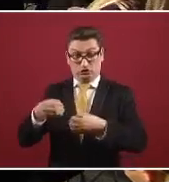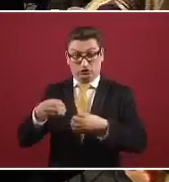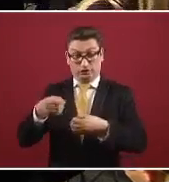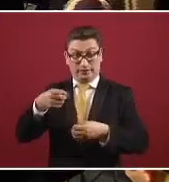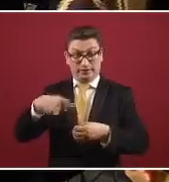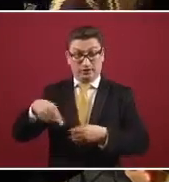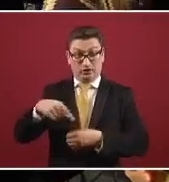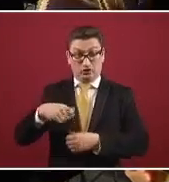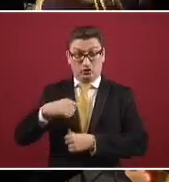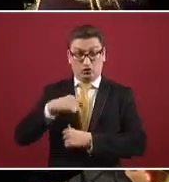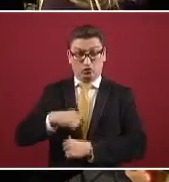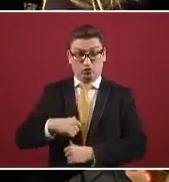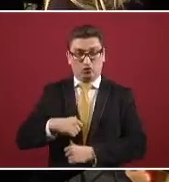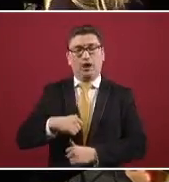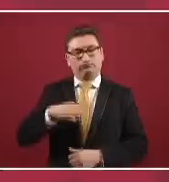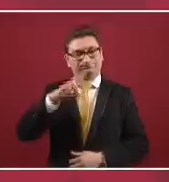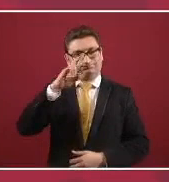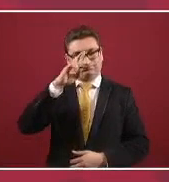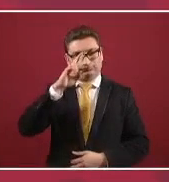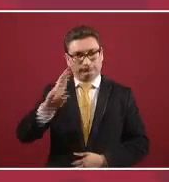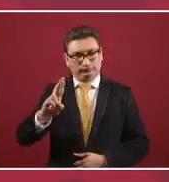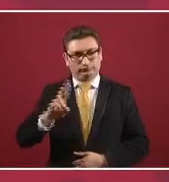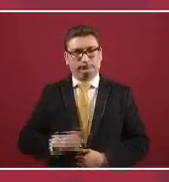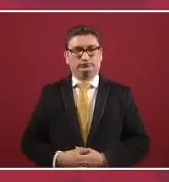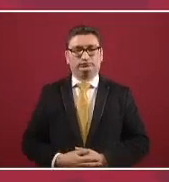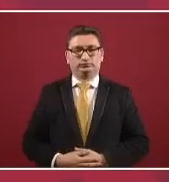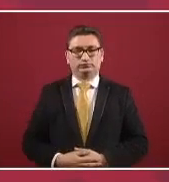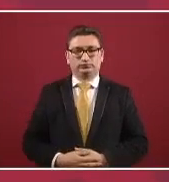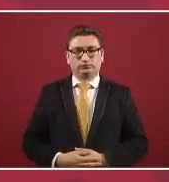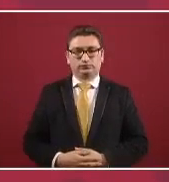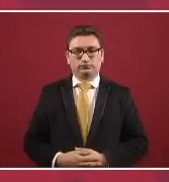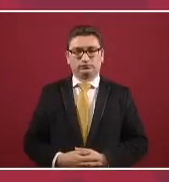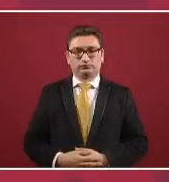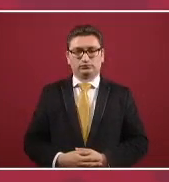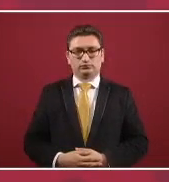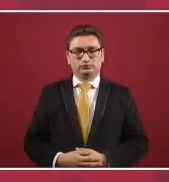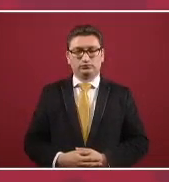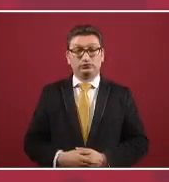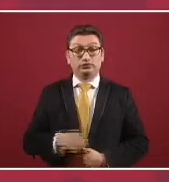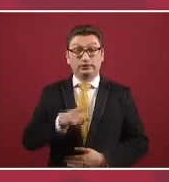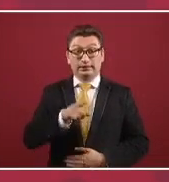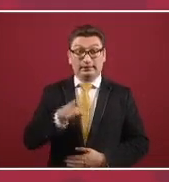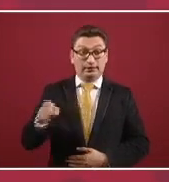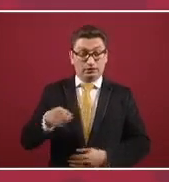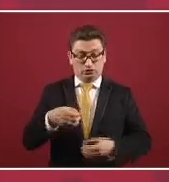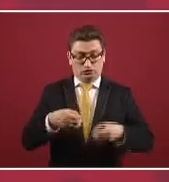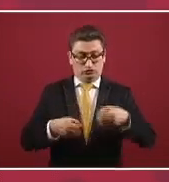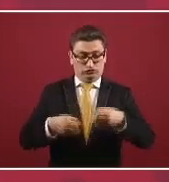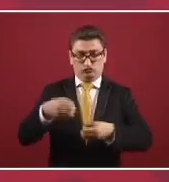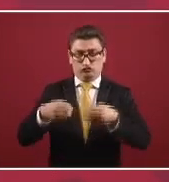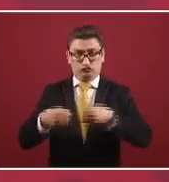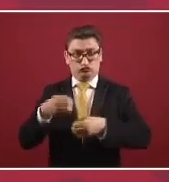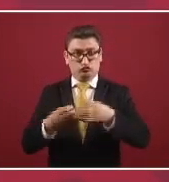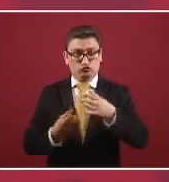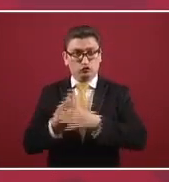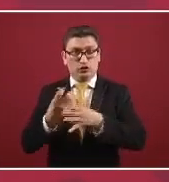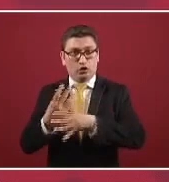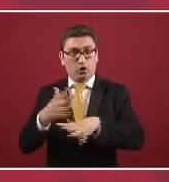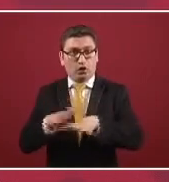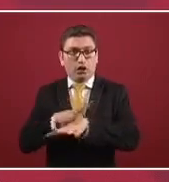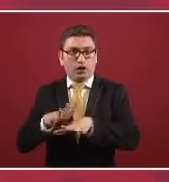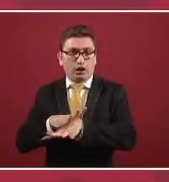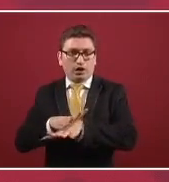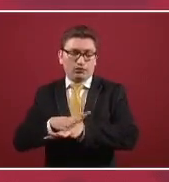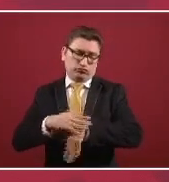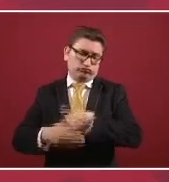que se renueve el Poder Judicial como se tiene que seguir renovando el